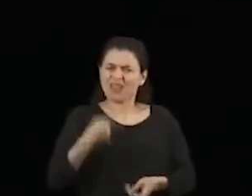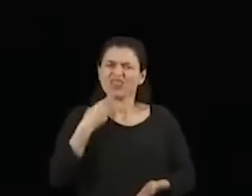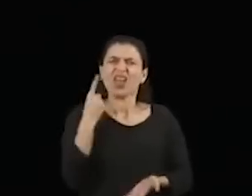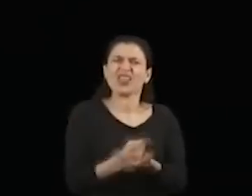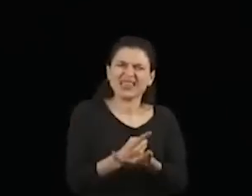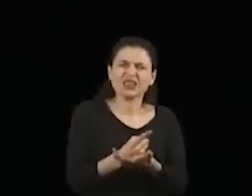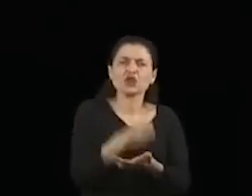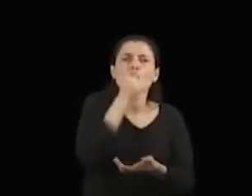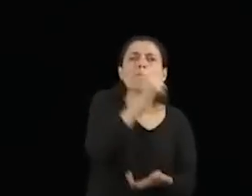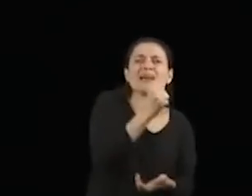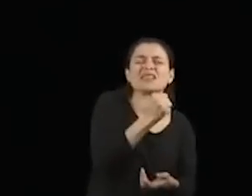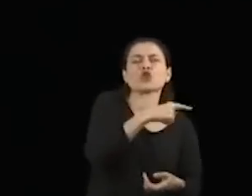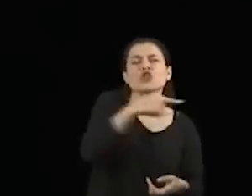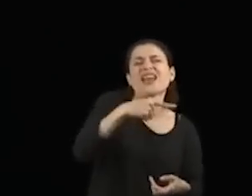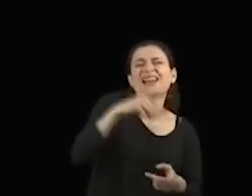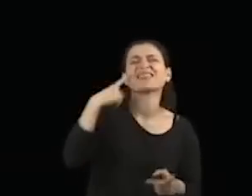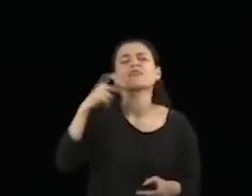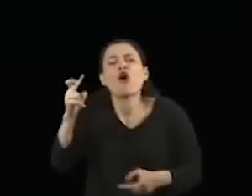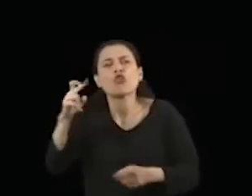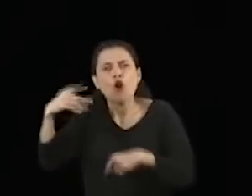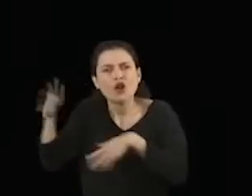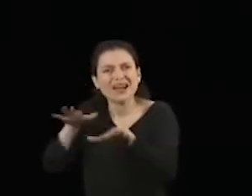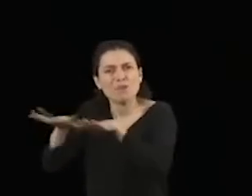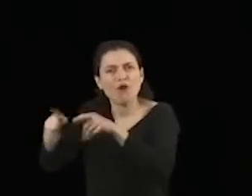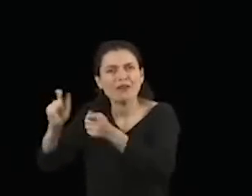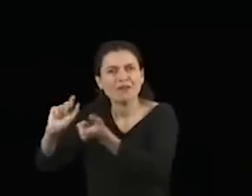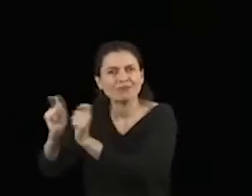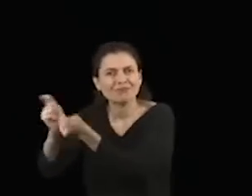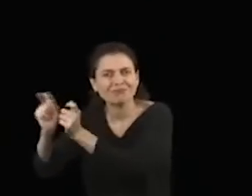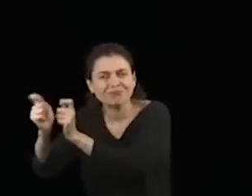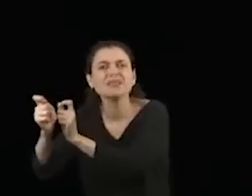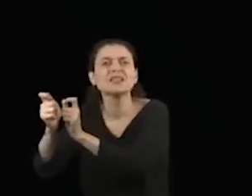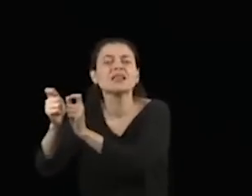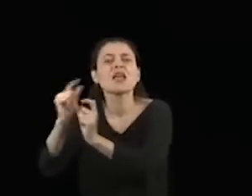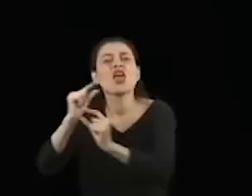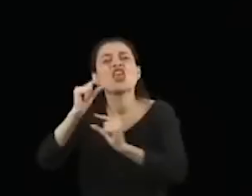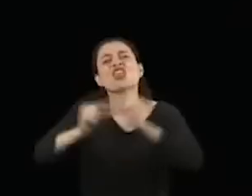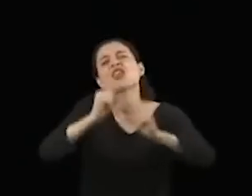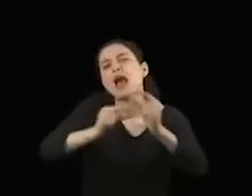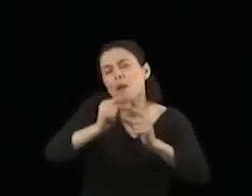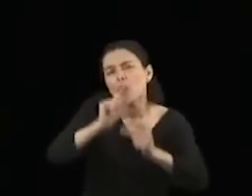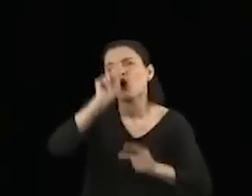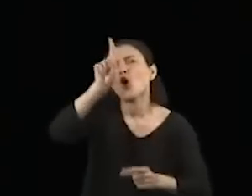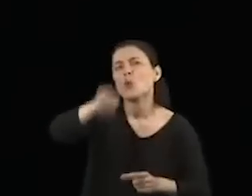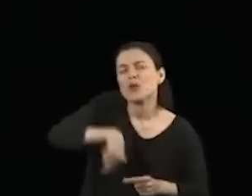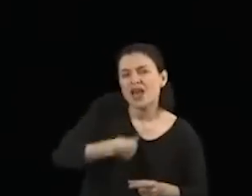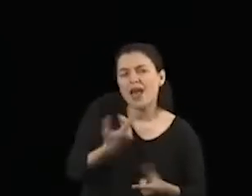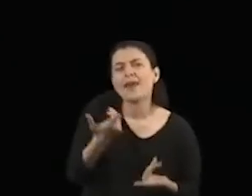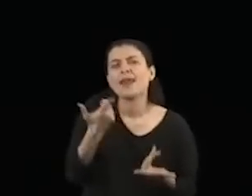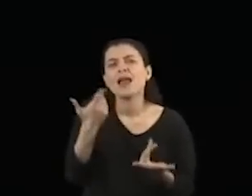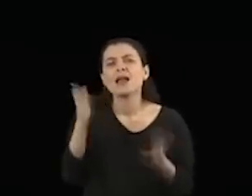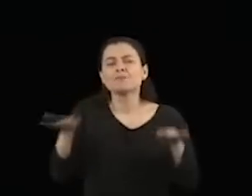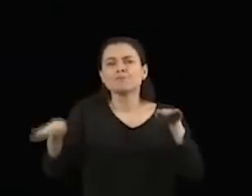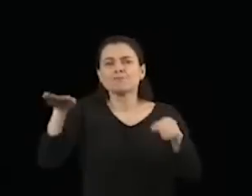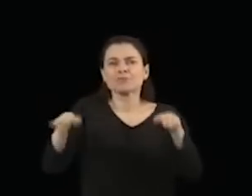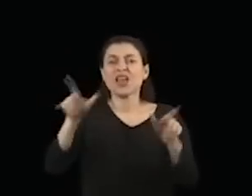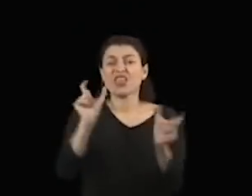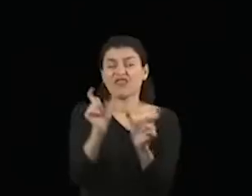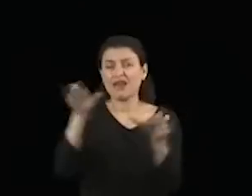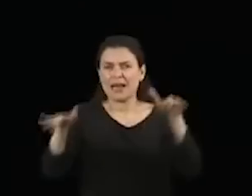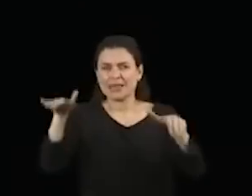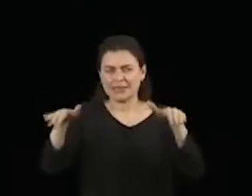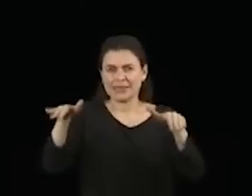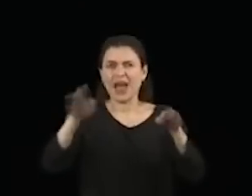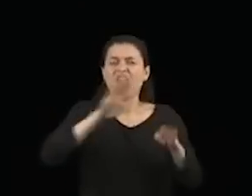reales negativa, eso lo que fue permitiendo fue ir licuando esa posición de